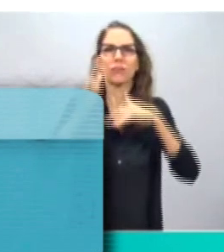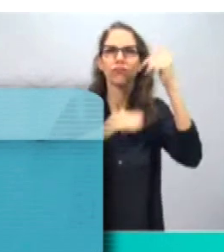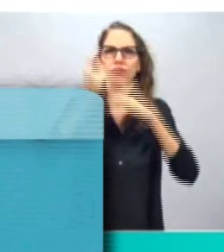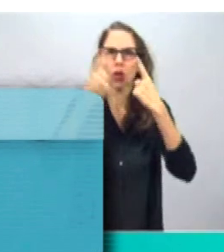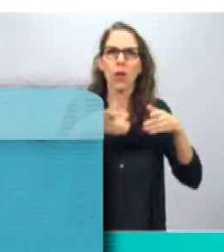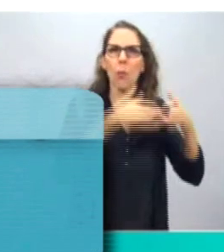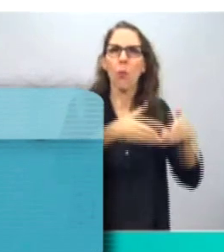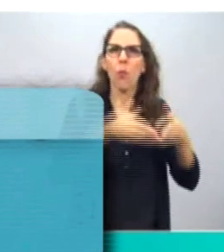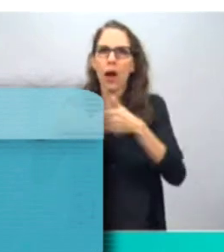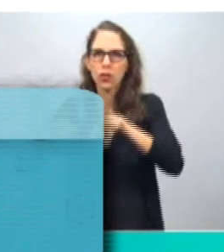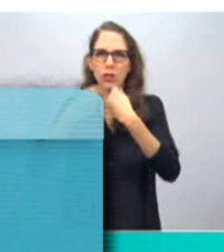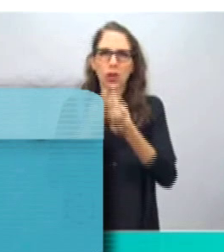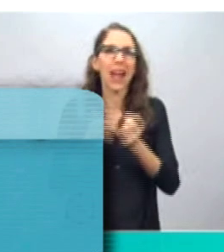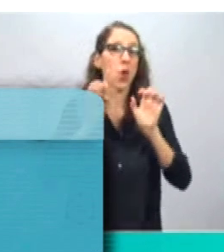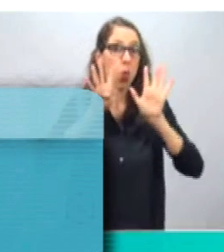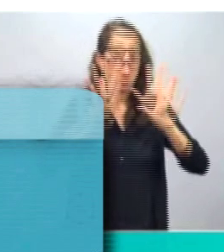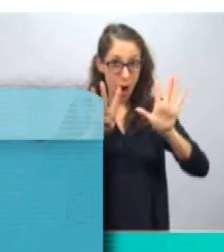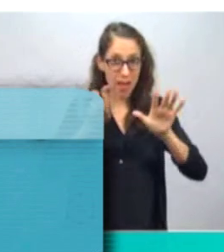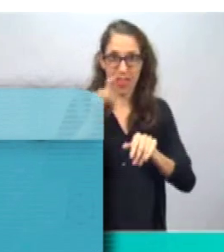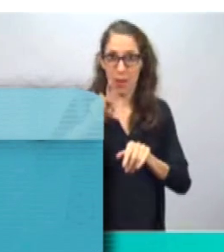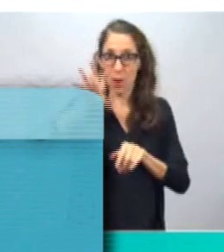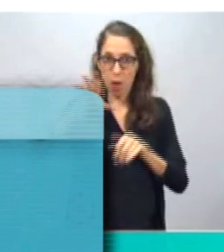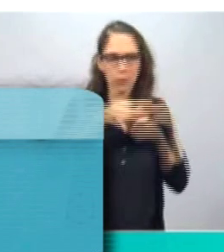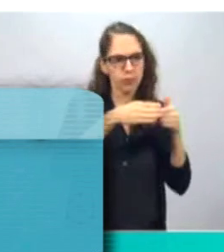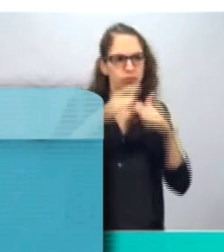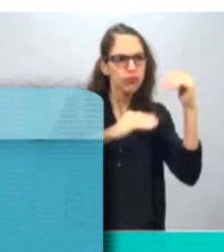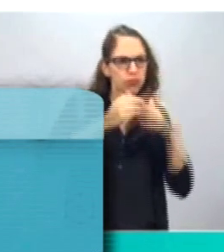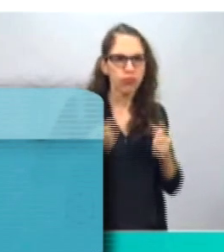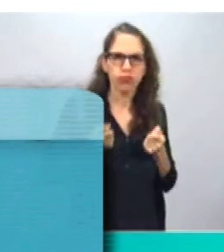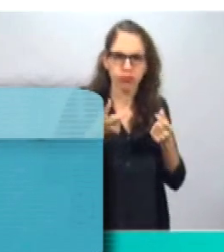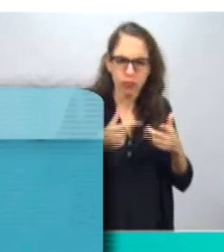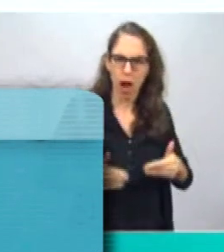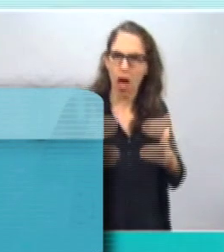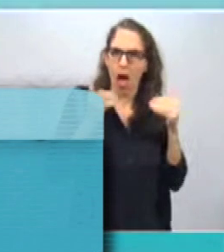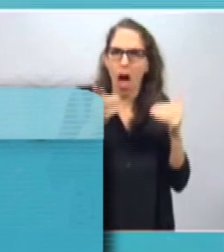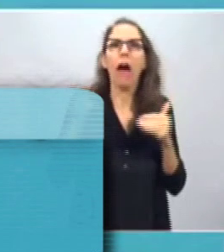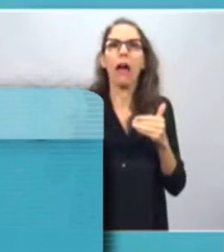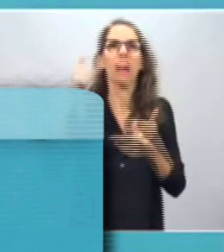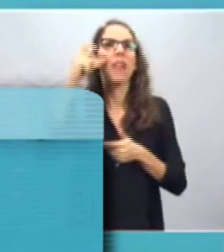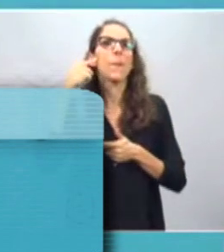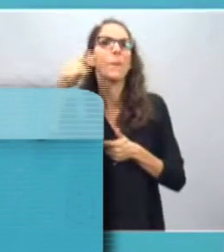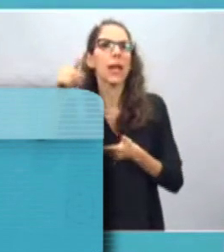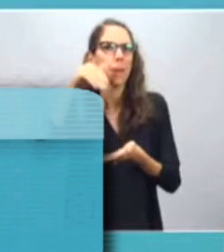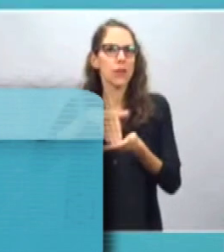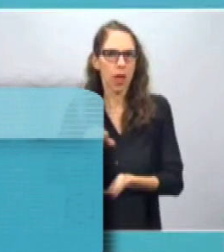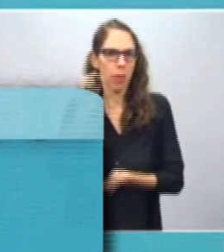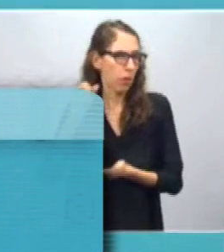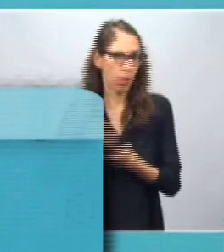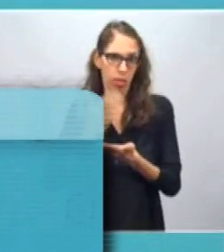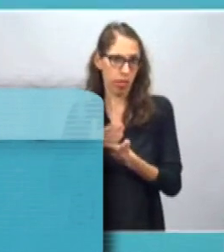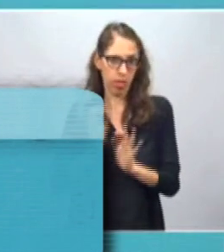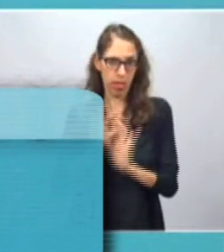los 9 puertos con los que cuenta la provincia de Buenos Aires, por un monto de 10.000 millones de pesos.